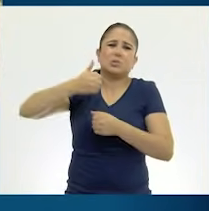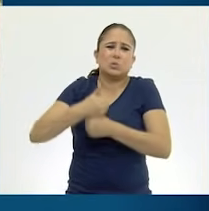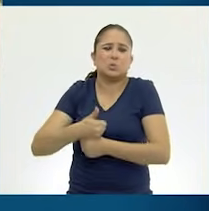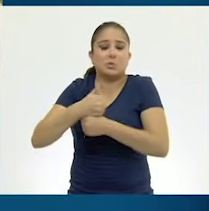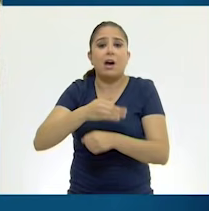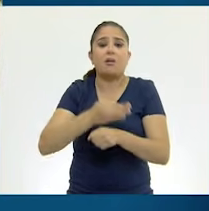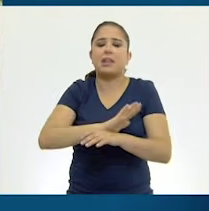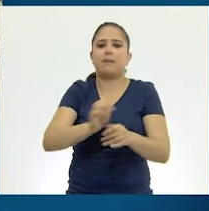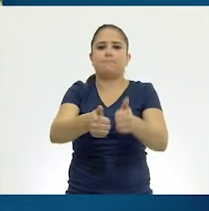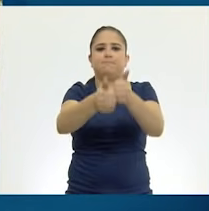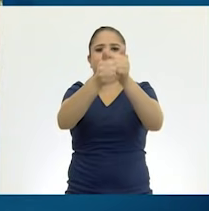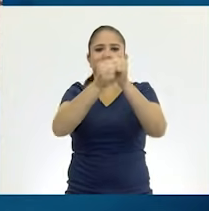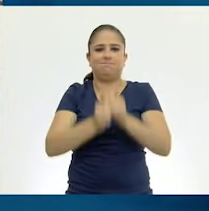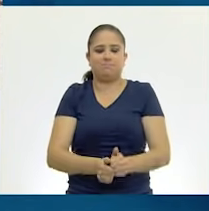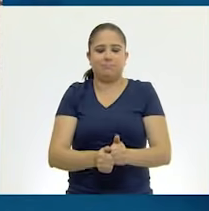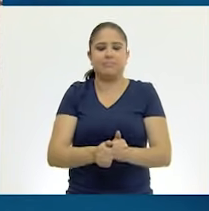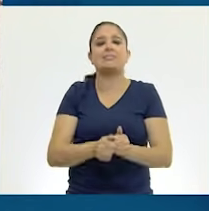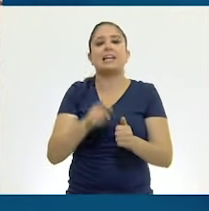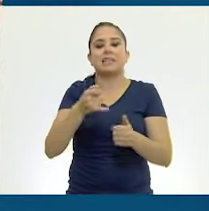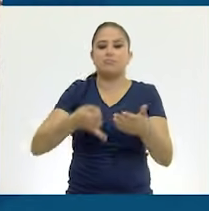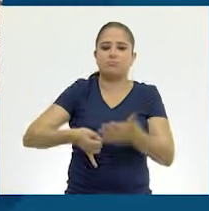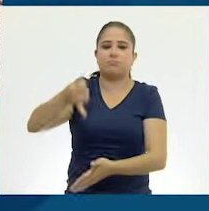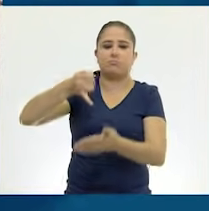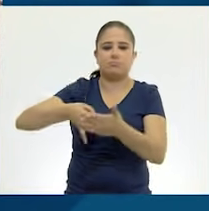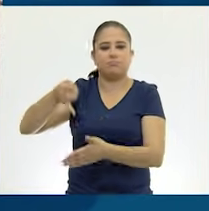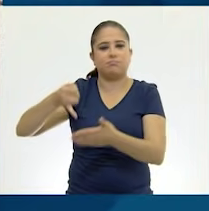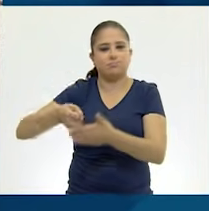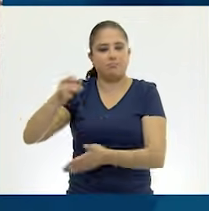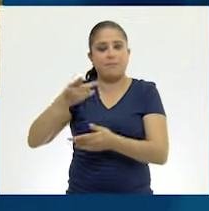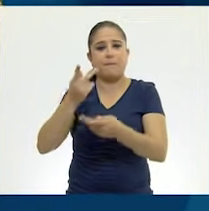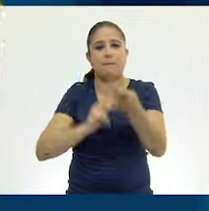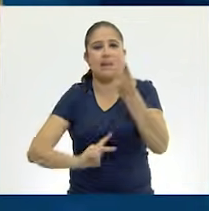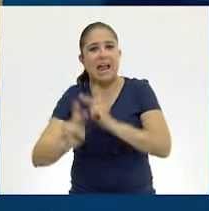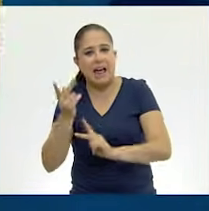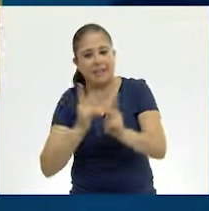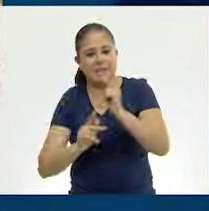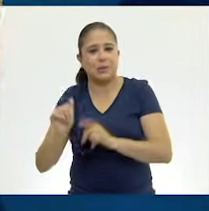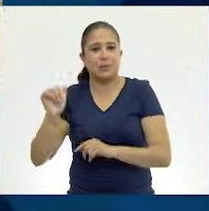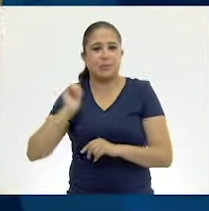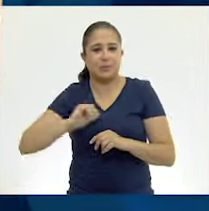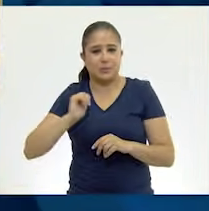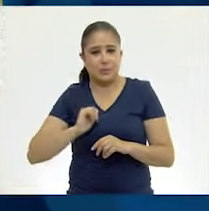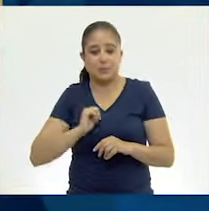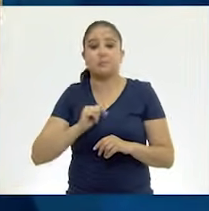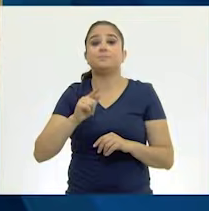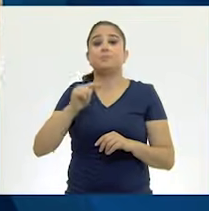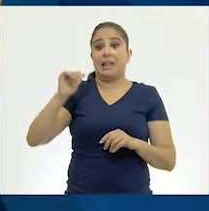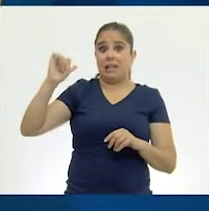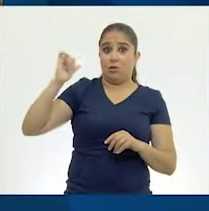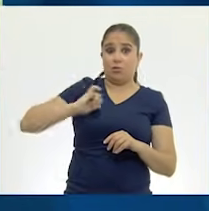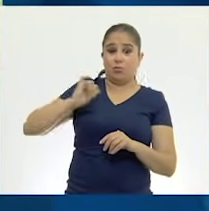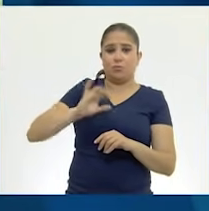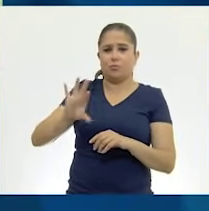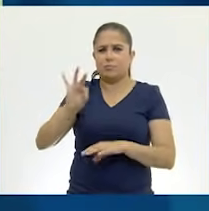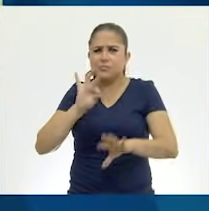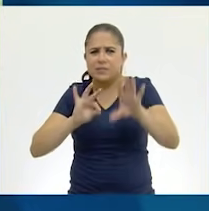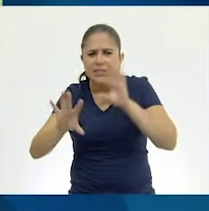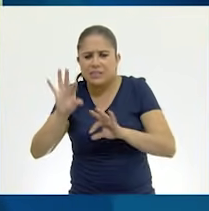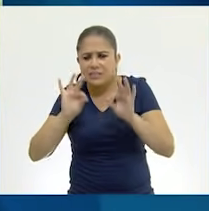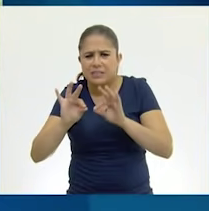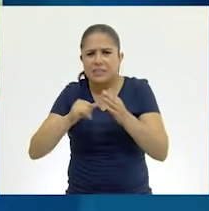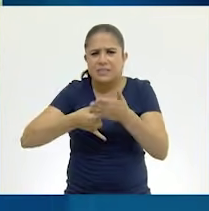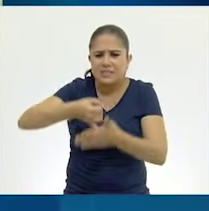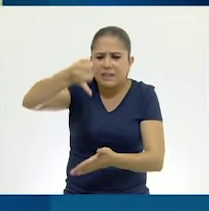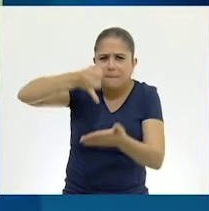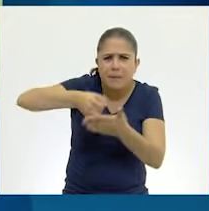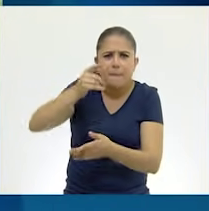La domesticación de los cultivos actuales se dio a partir de plantas silvestres. Nuestros ancestros seleccionaron las semillas de las